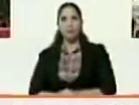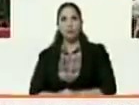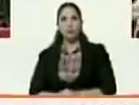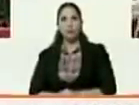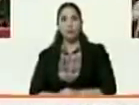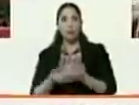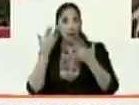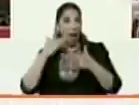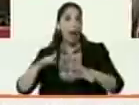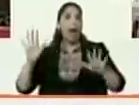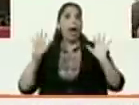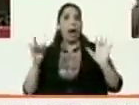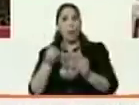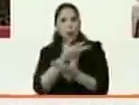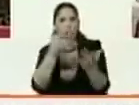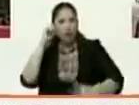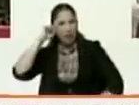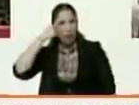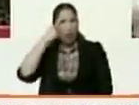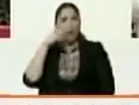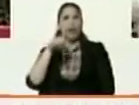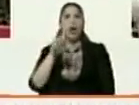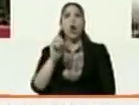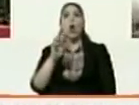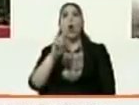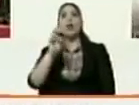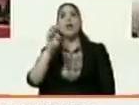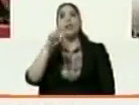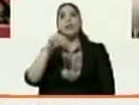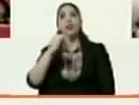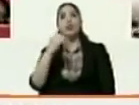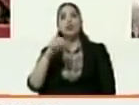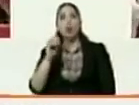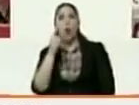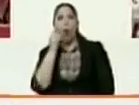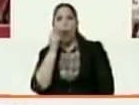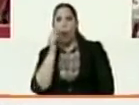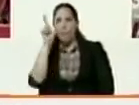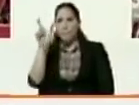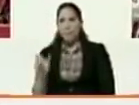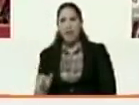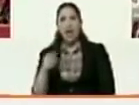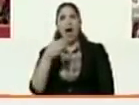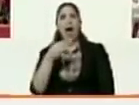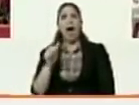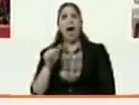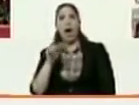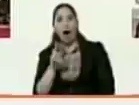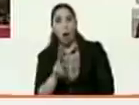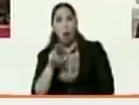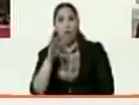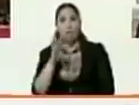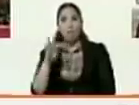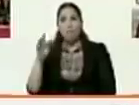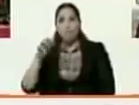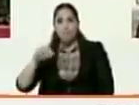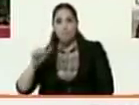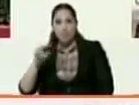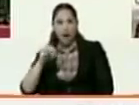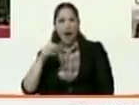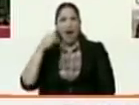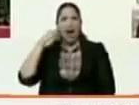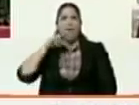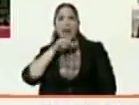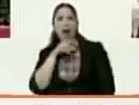Ah, ustedes recuerdan a Lorenzo Mendoza con un señor apellido Hausmann, hablando por teléfono, por cierto,